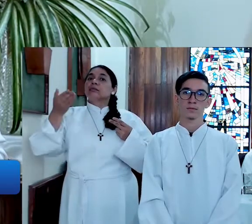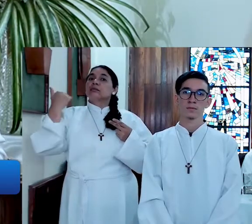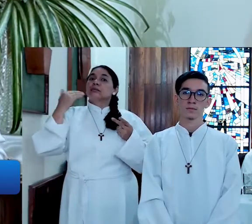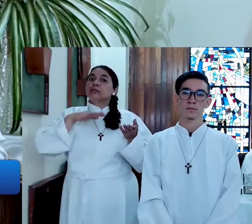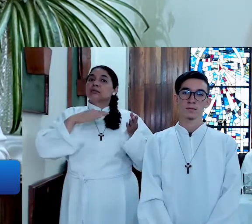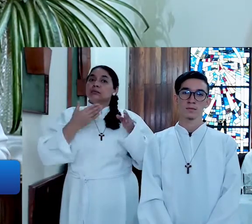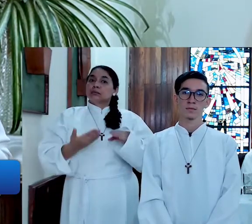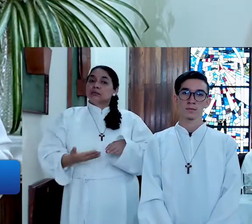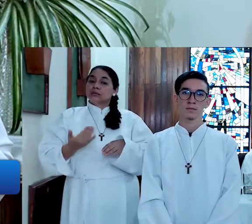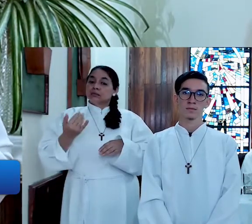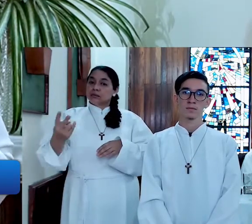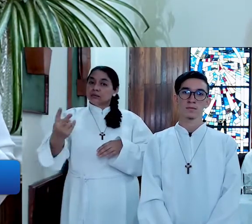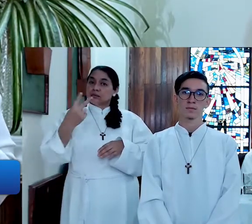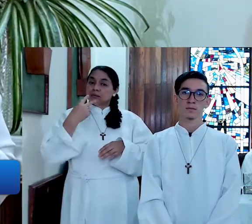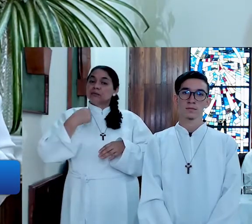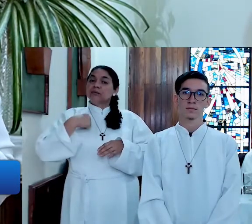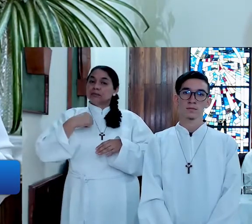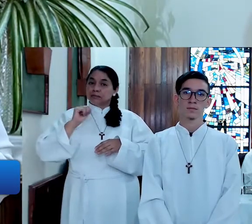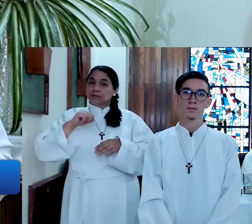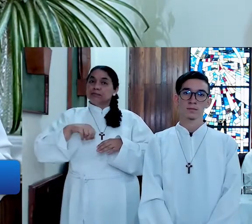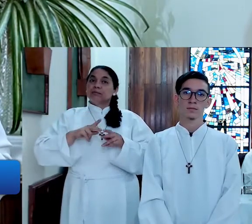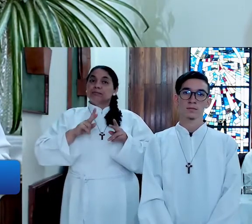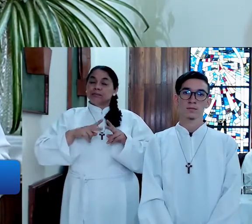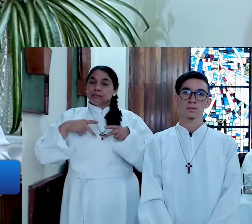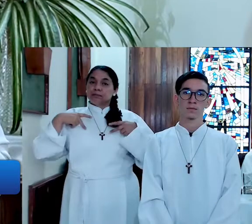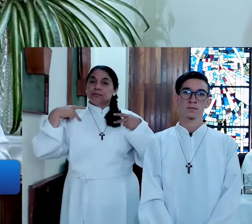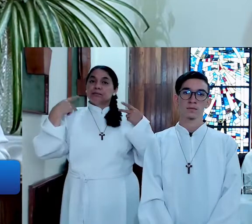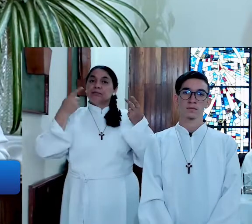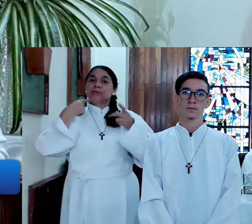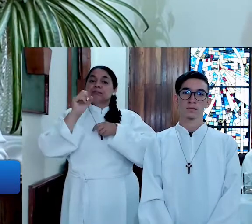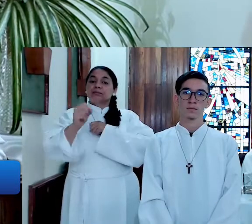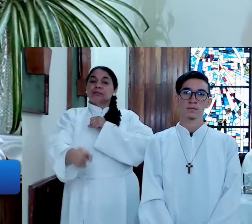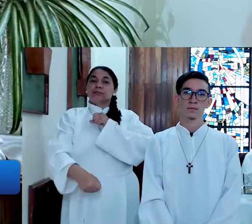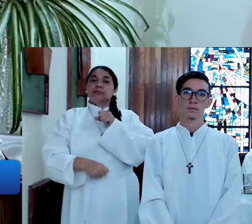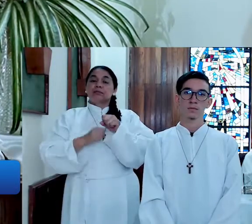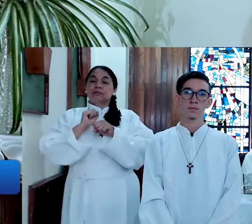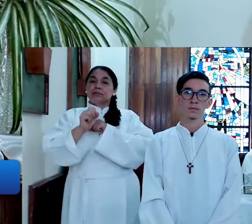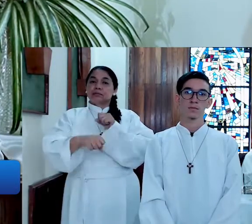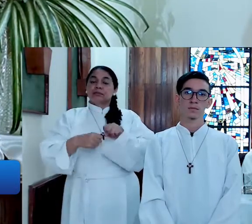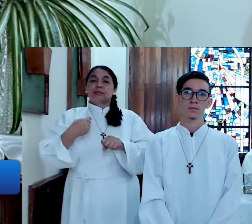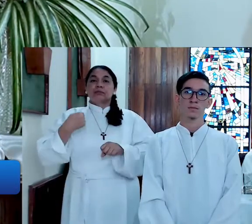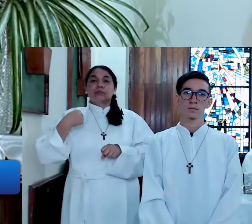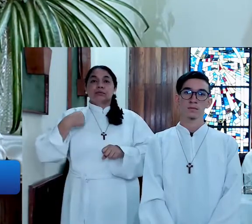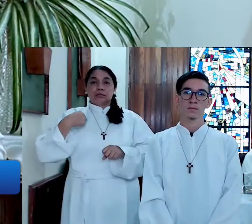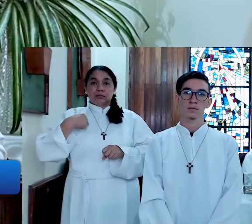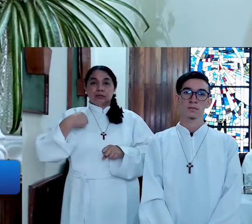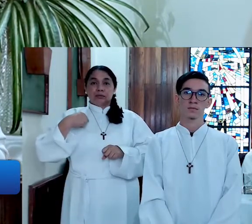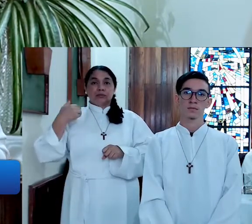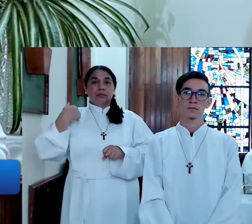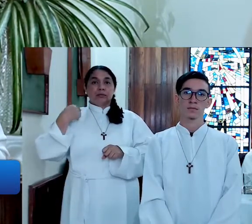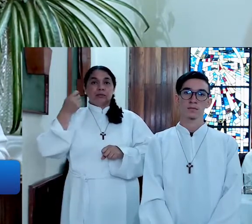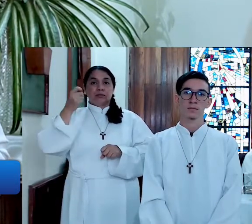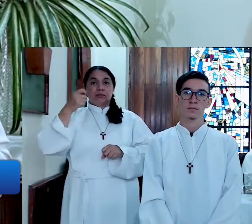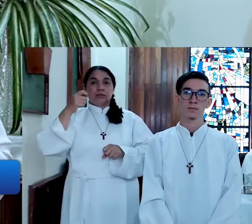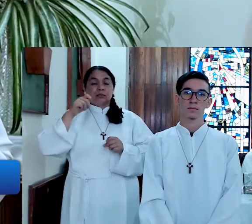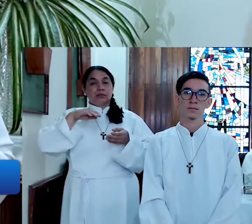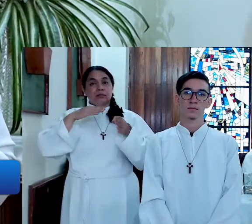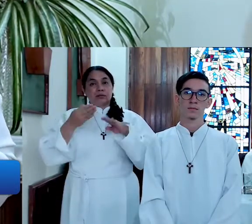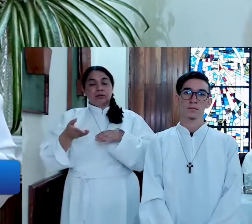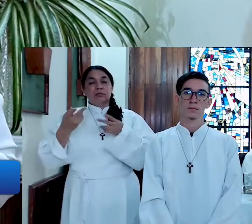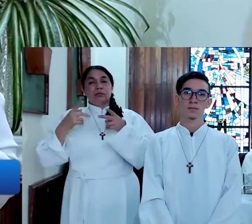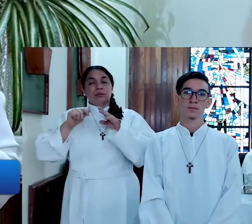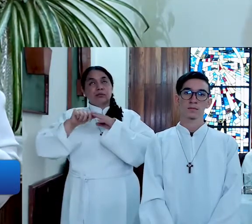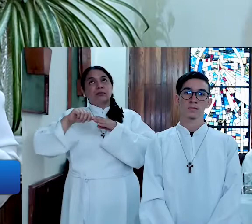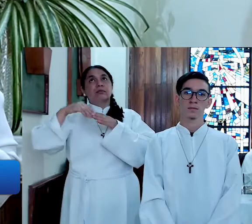ahora, como ves, estoy vivo por los siglos de los siglos. Yo tengo las llaves de la muerte y del más